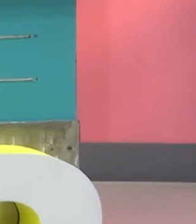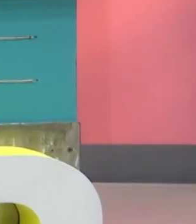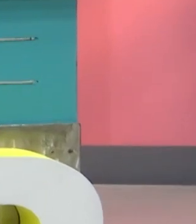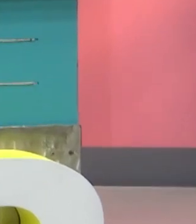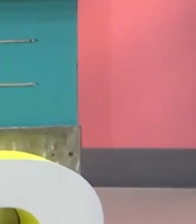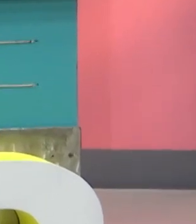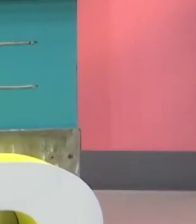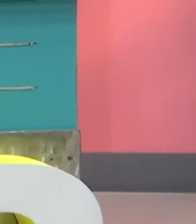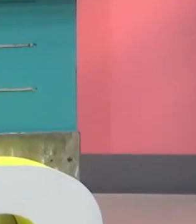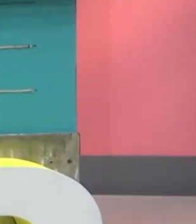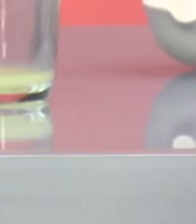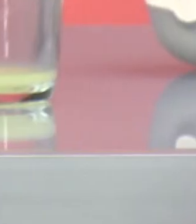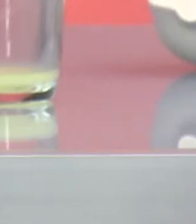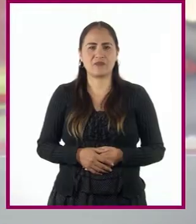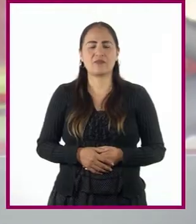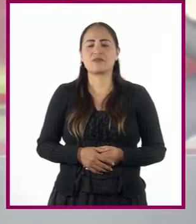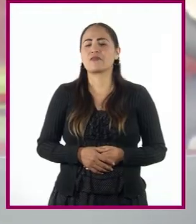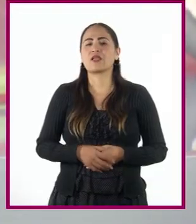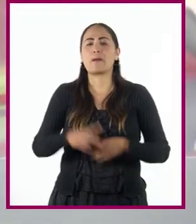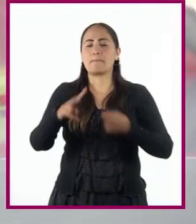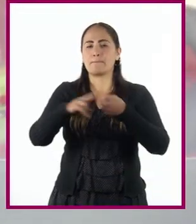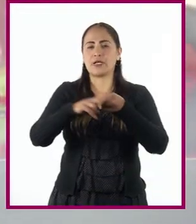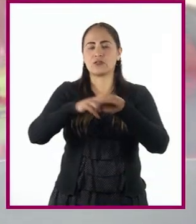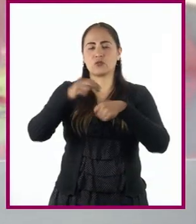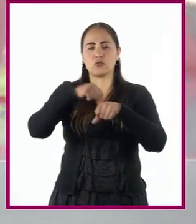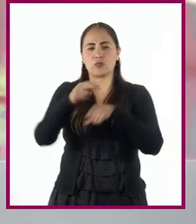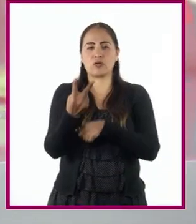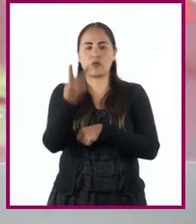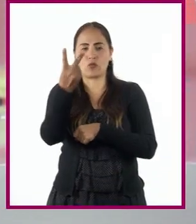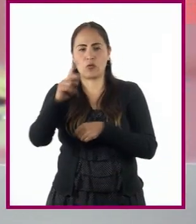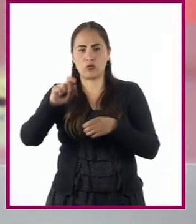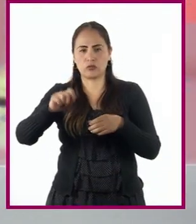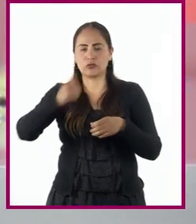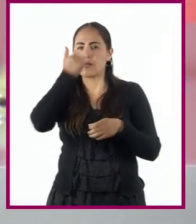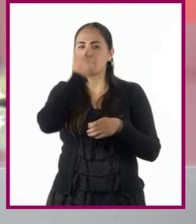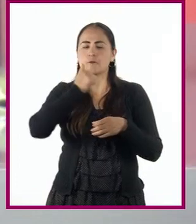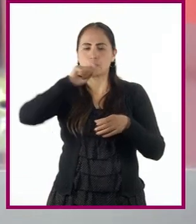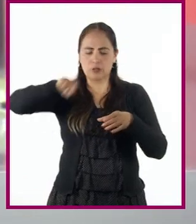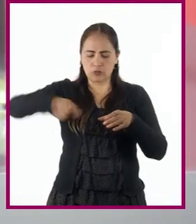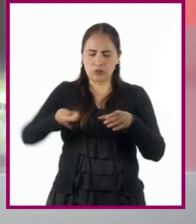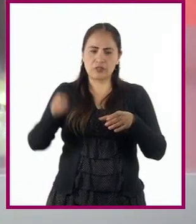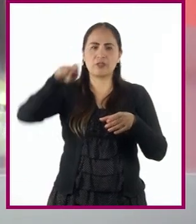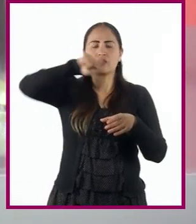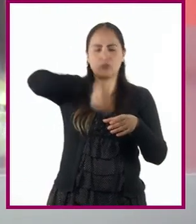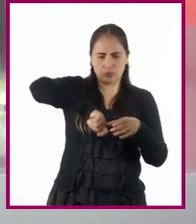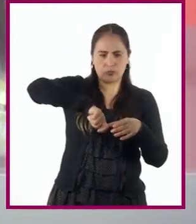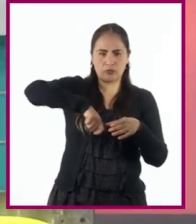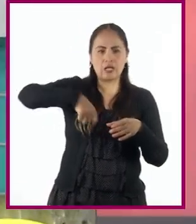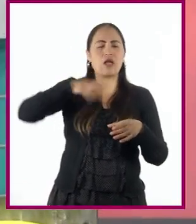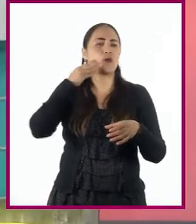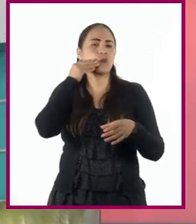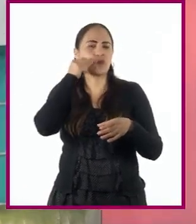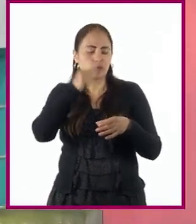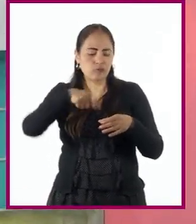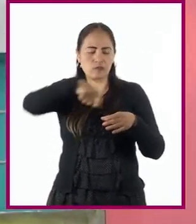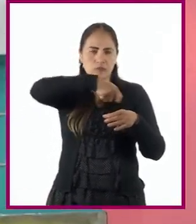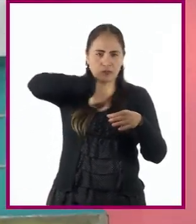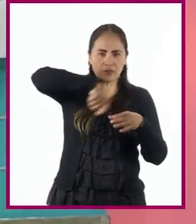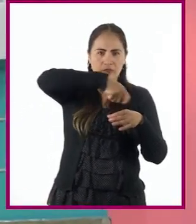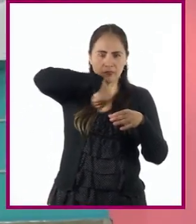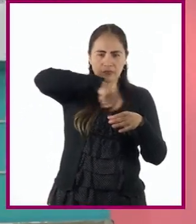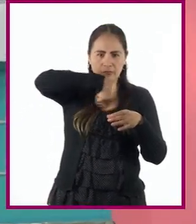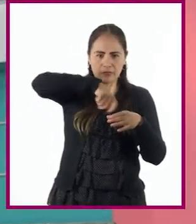¿Cómo ven? En el vaso 2 agregaremos una cucharada de azúcar y el jugo de un limón y mezclamos.